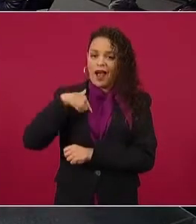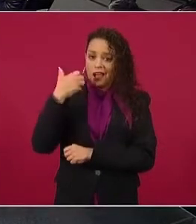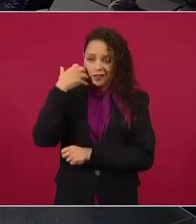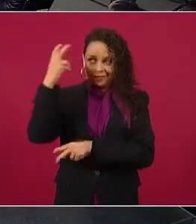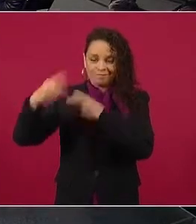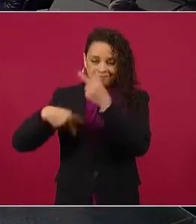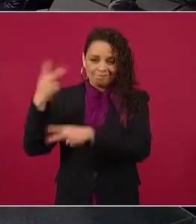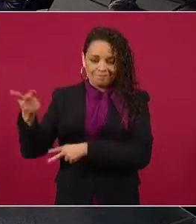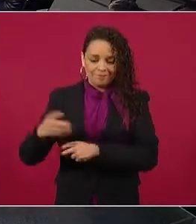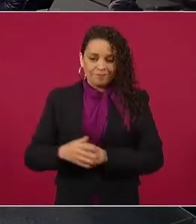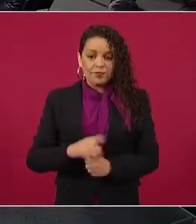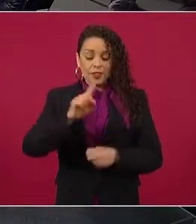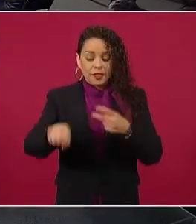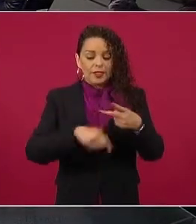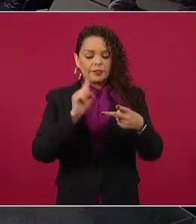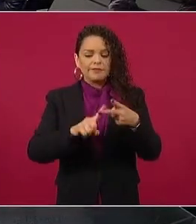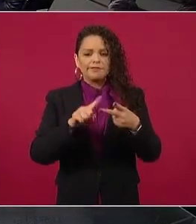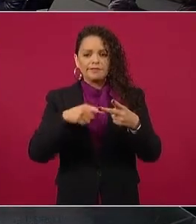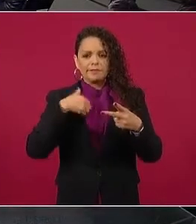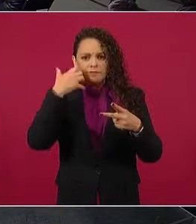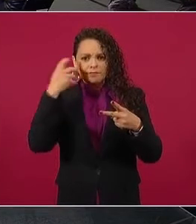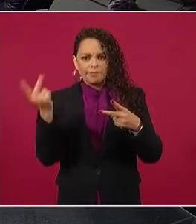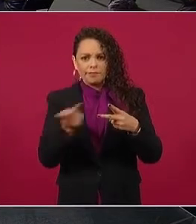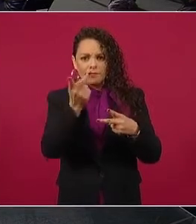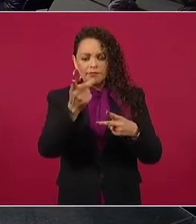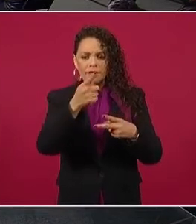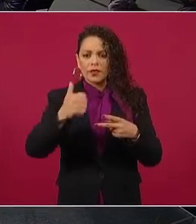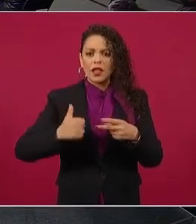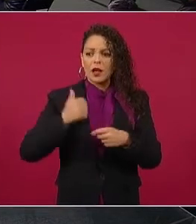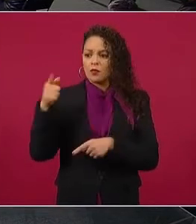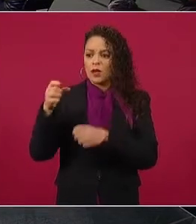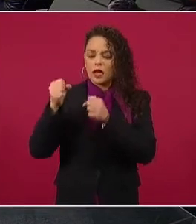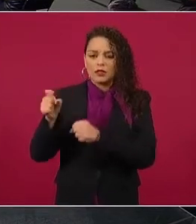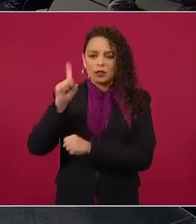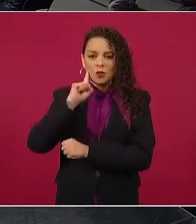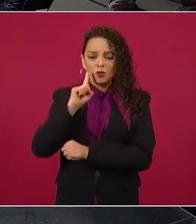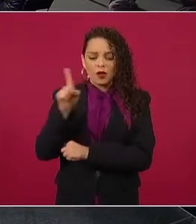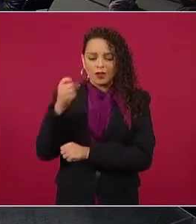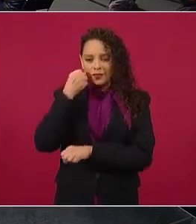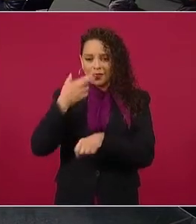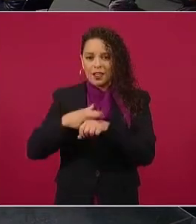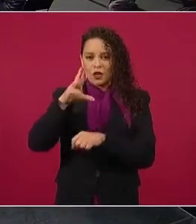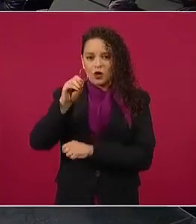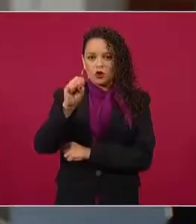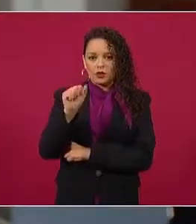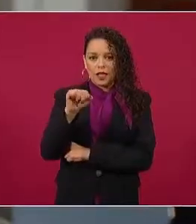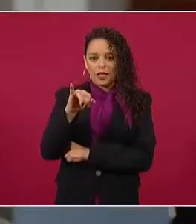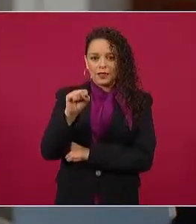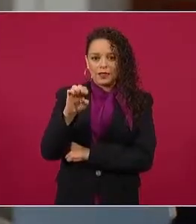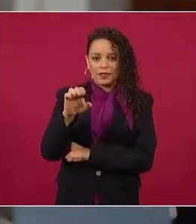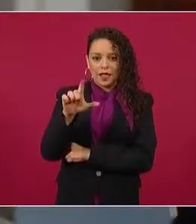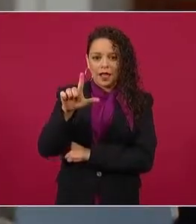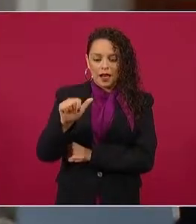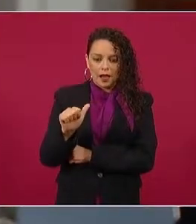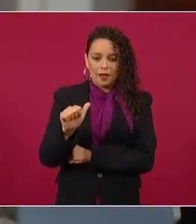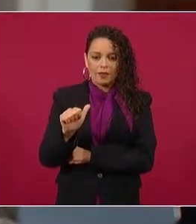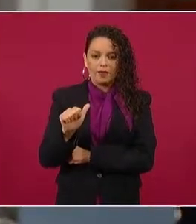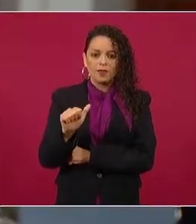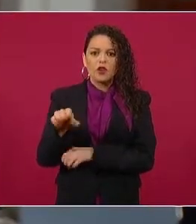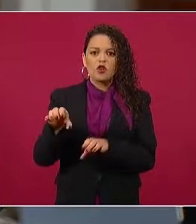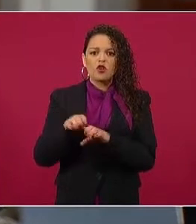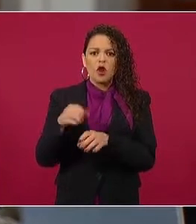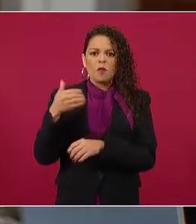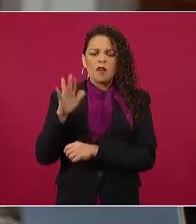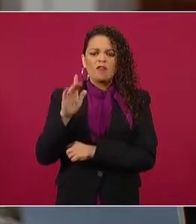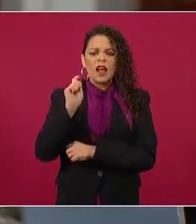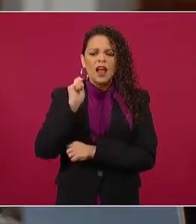Presidente, en una segunda pregunta, y aprovechando que está también la secretaria Rosa Isela, que traía también este tema, preguntarles cómo les fue con el